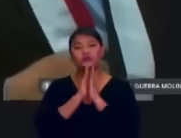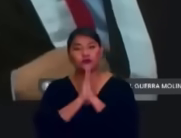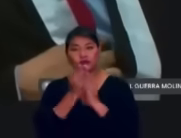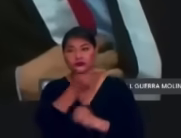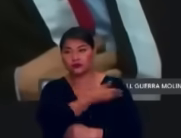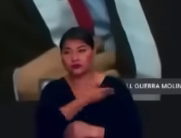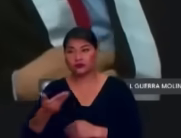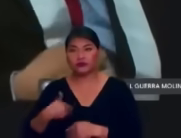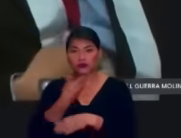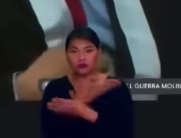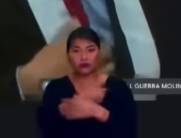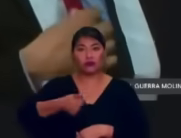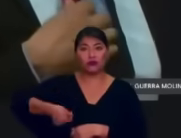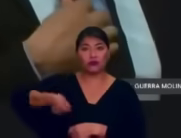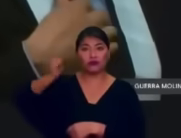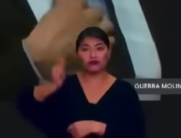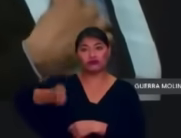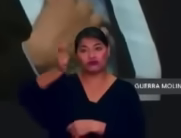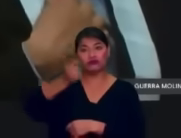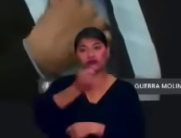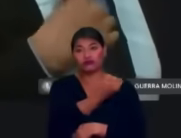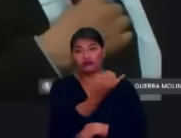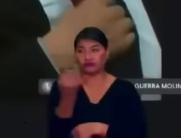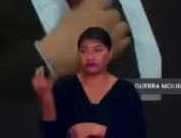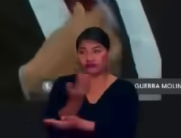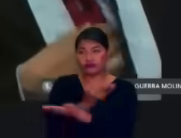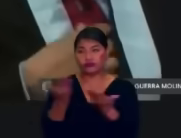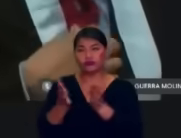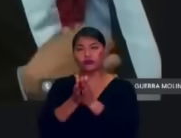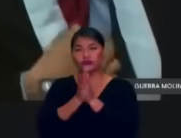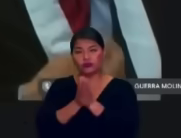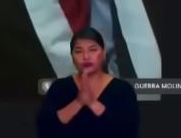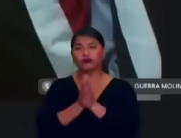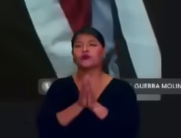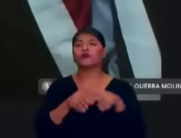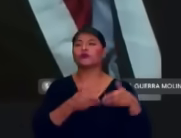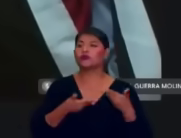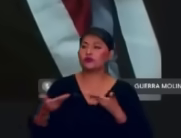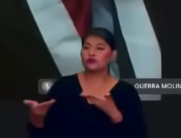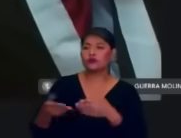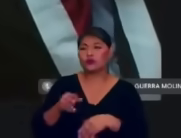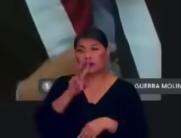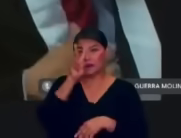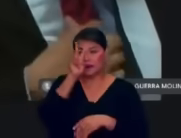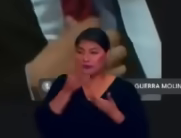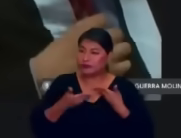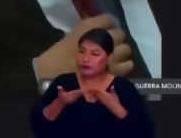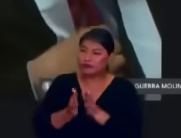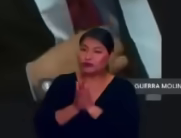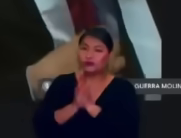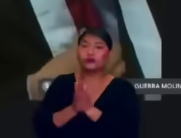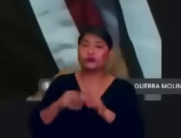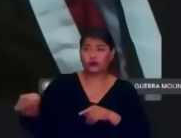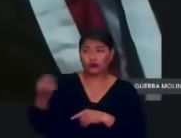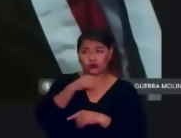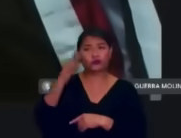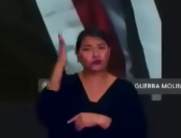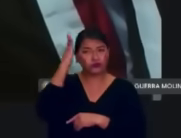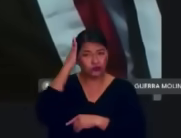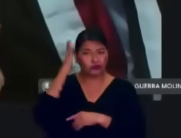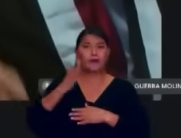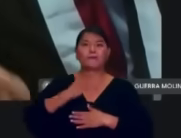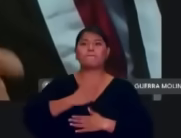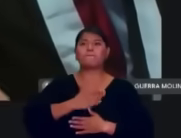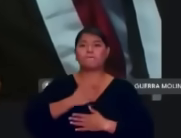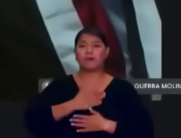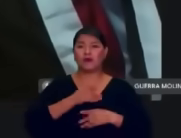magistrados pido En nombre del país y como lo sabe todo el país que mi propio arraigo